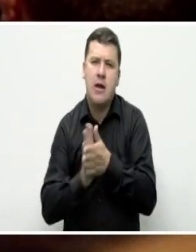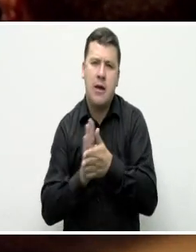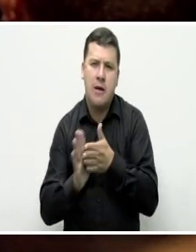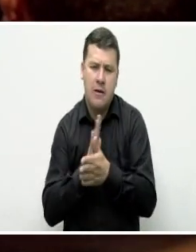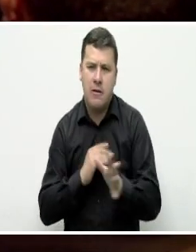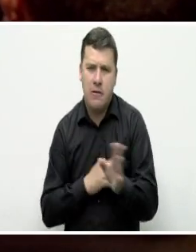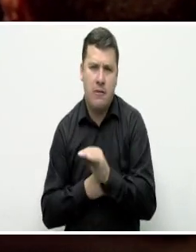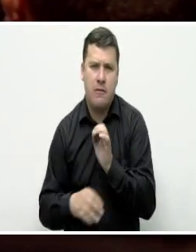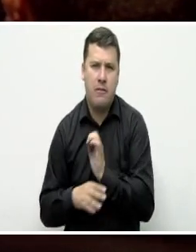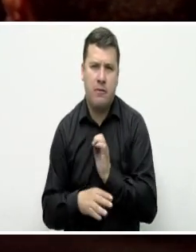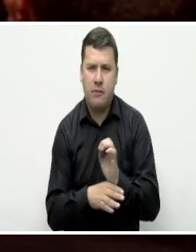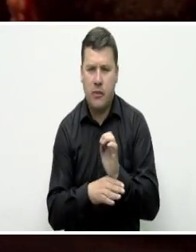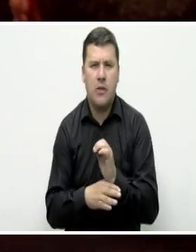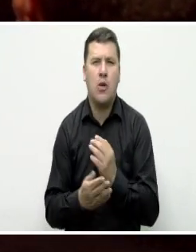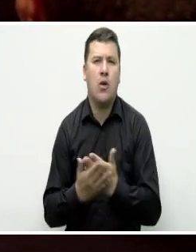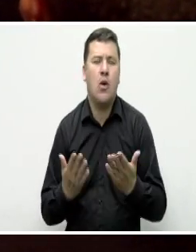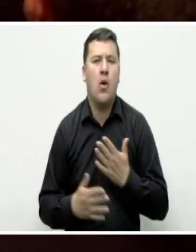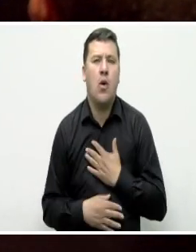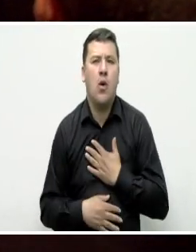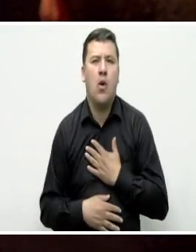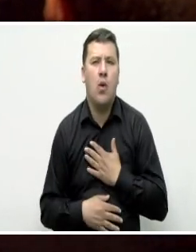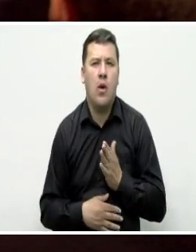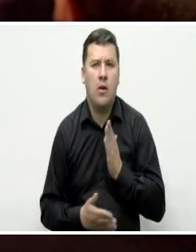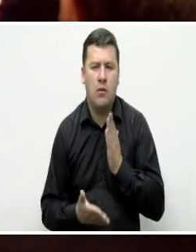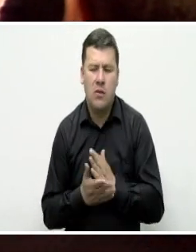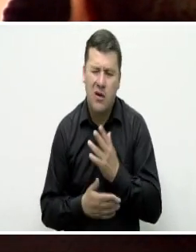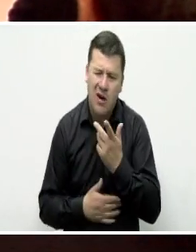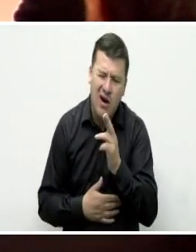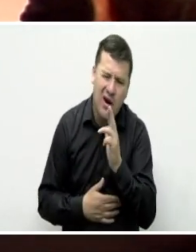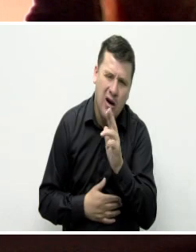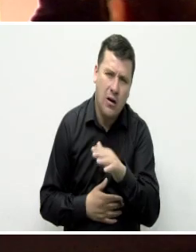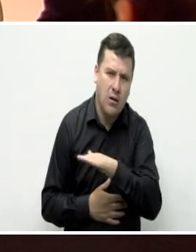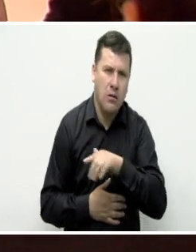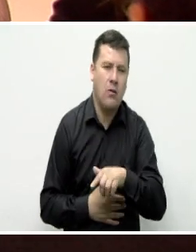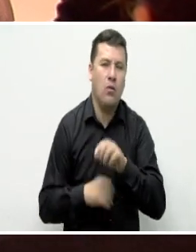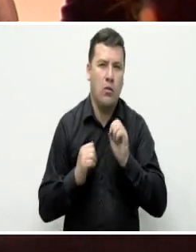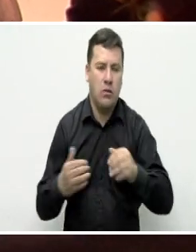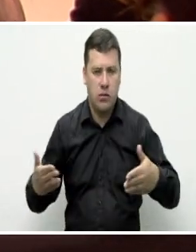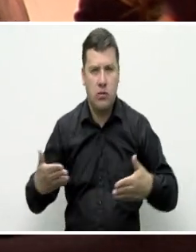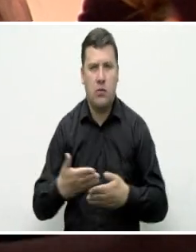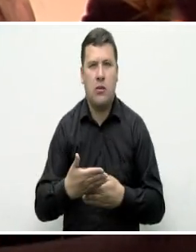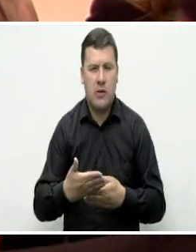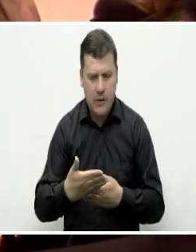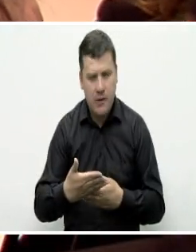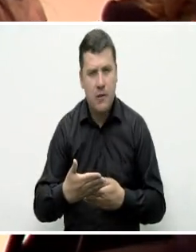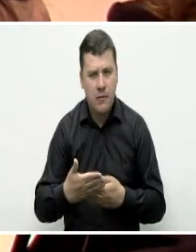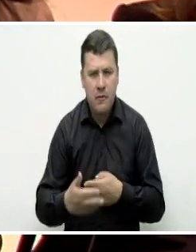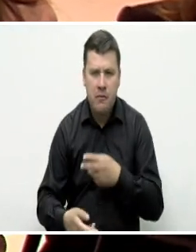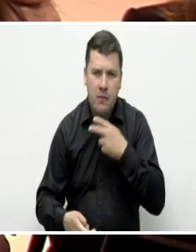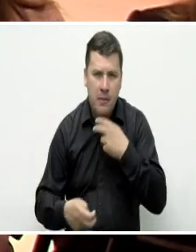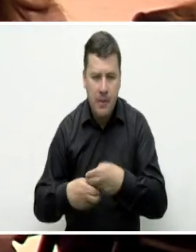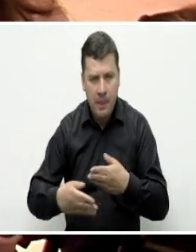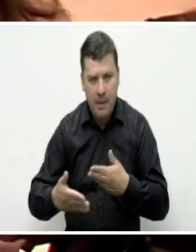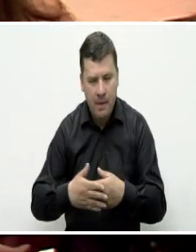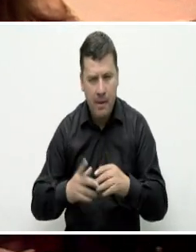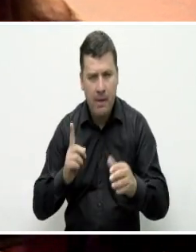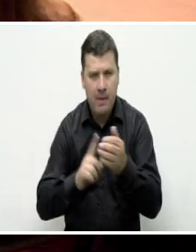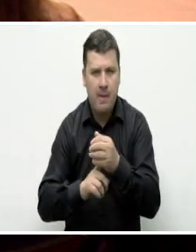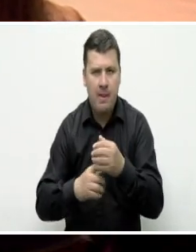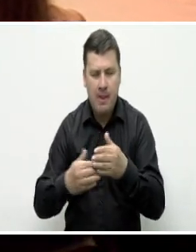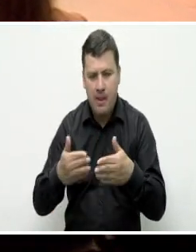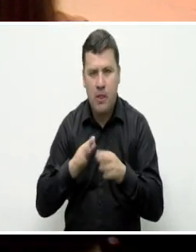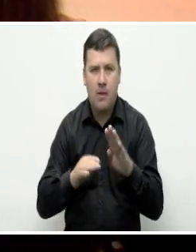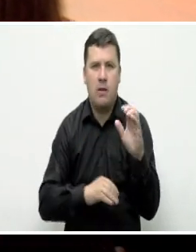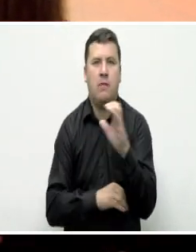a estas entidades de cualquier hecho sospechoso que nos pueda generar una dificultad en la identificación de